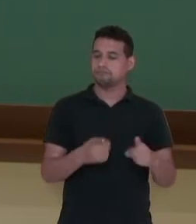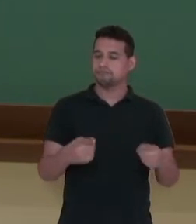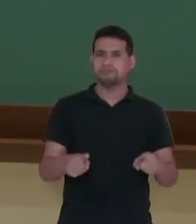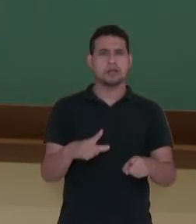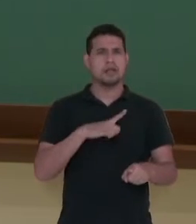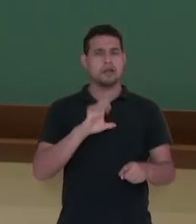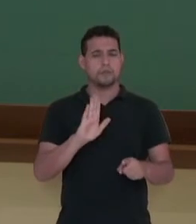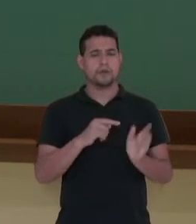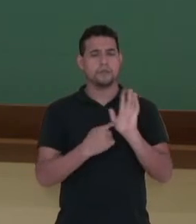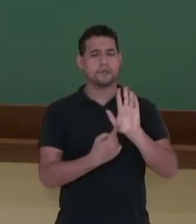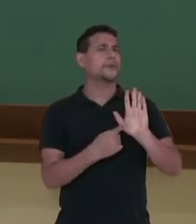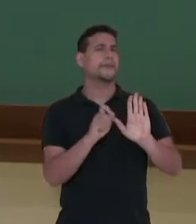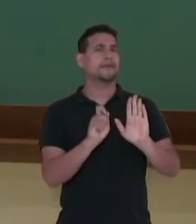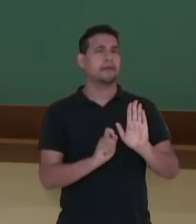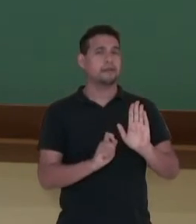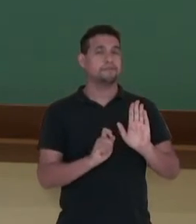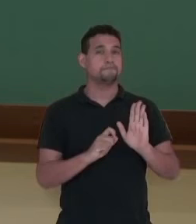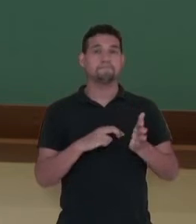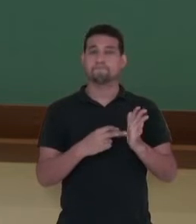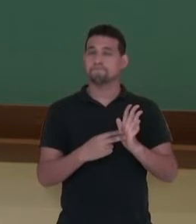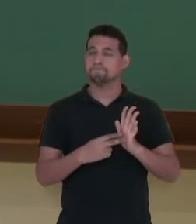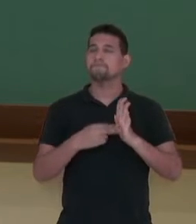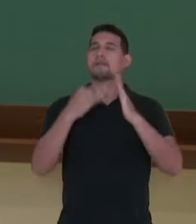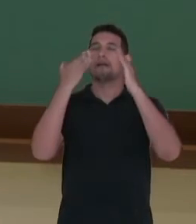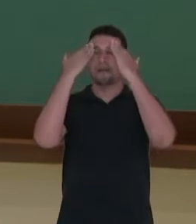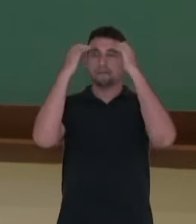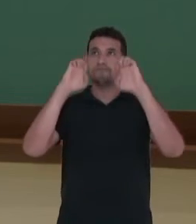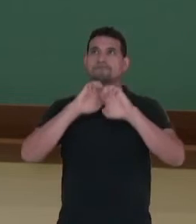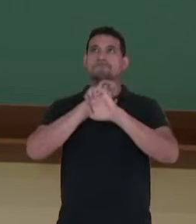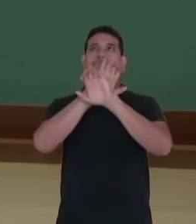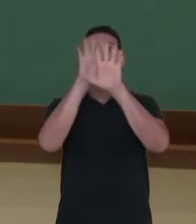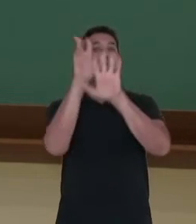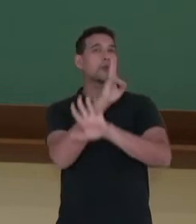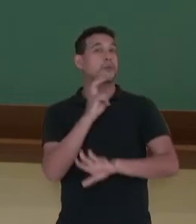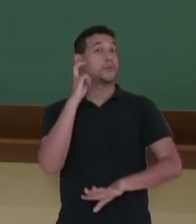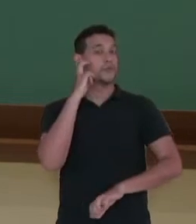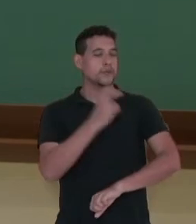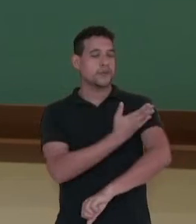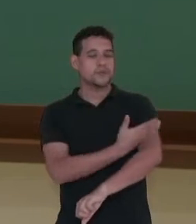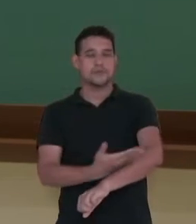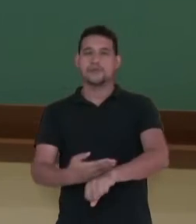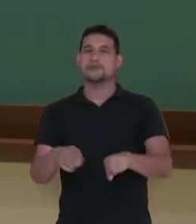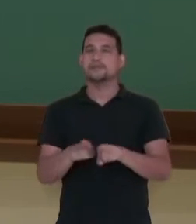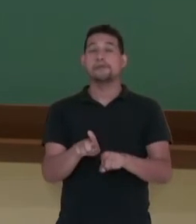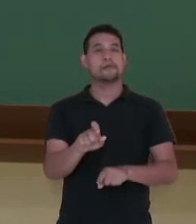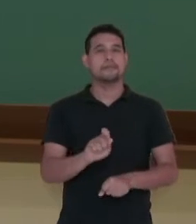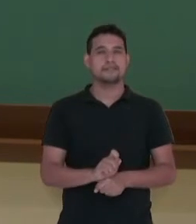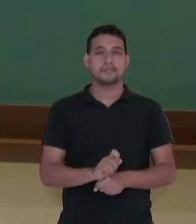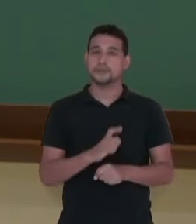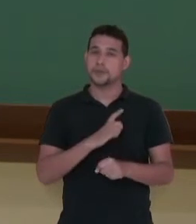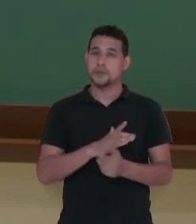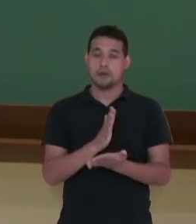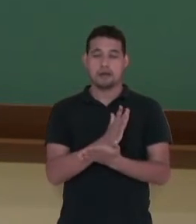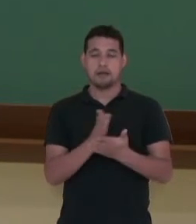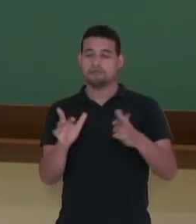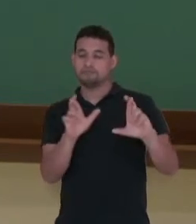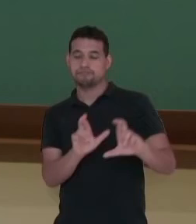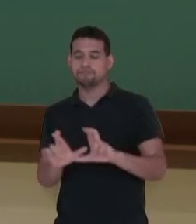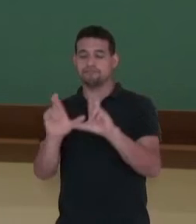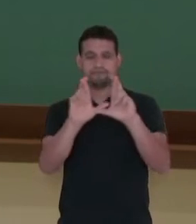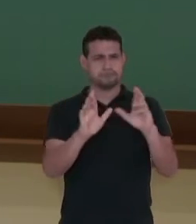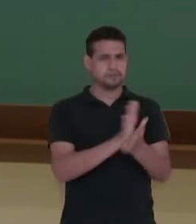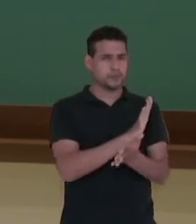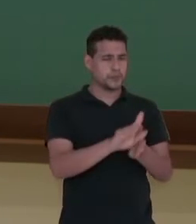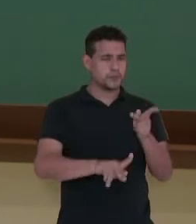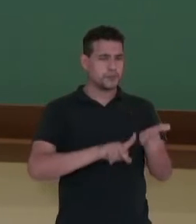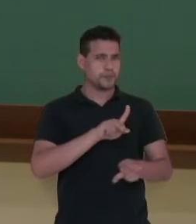a demonstração muito clara da cultura, dos costumes de uma determinada região, de um determinado